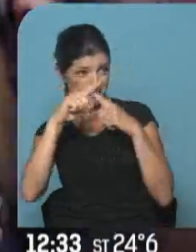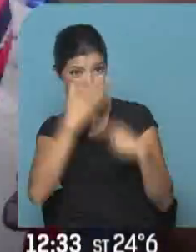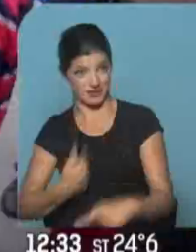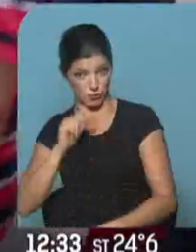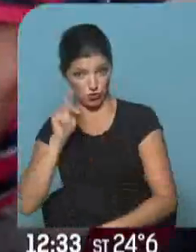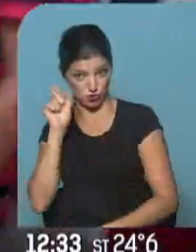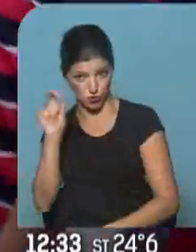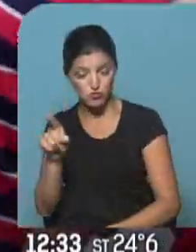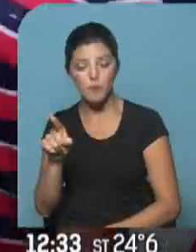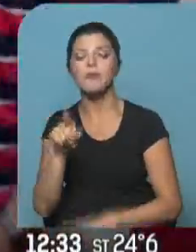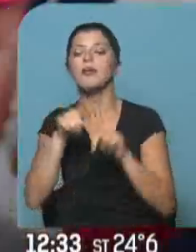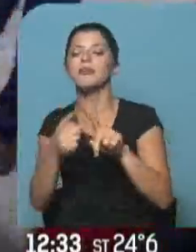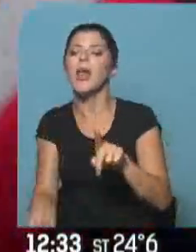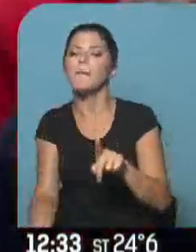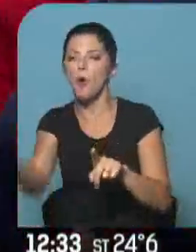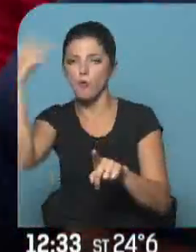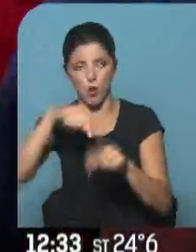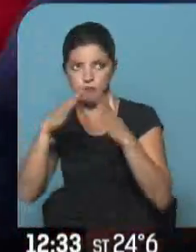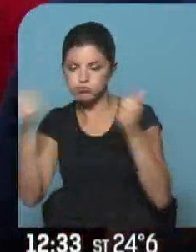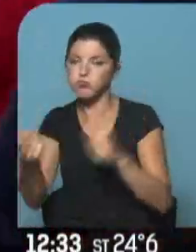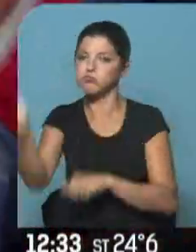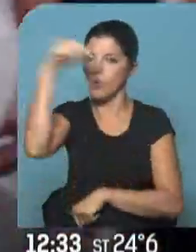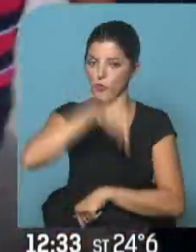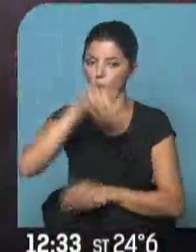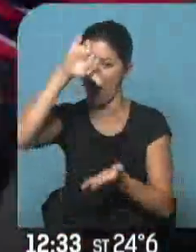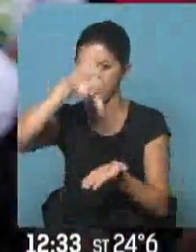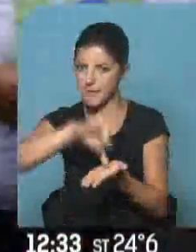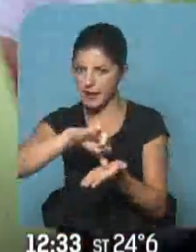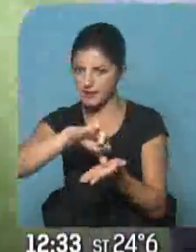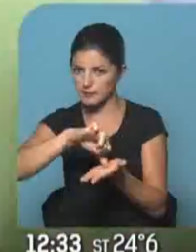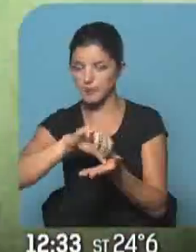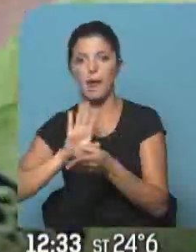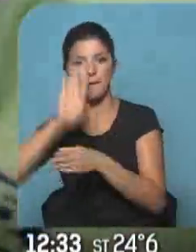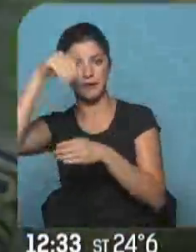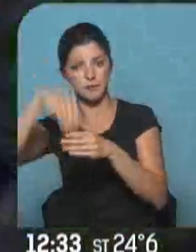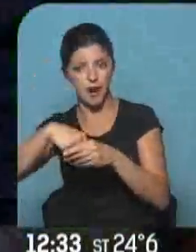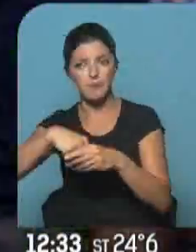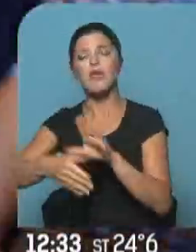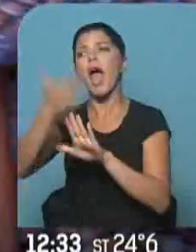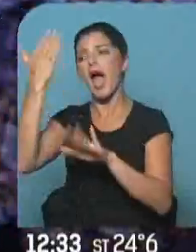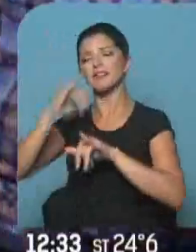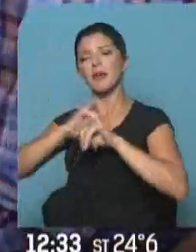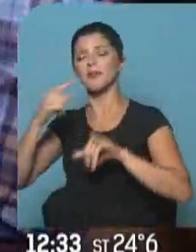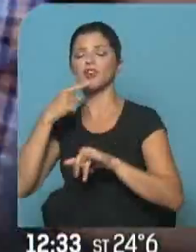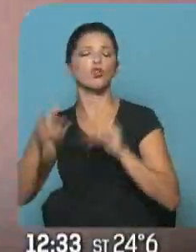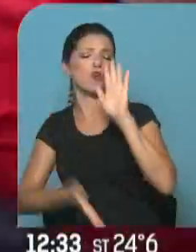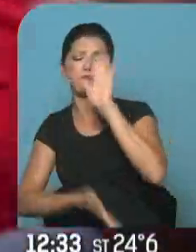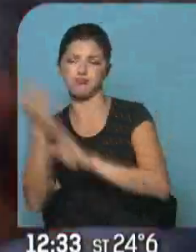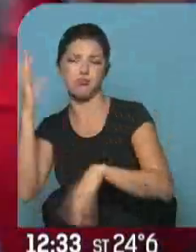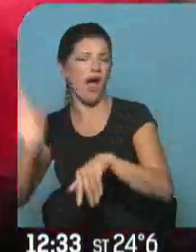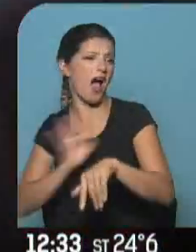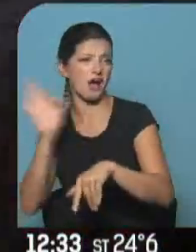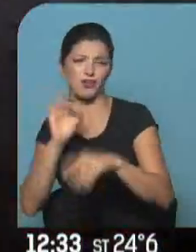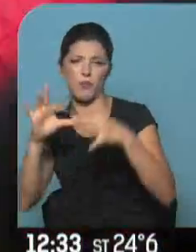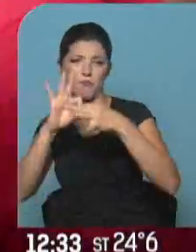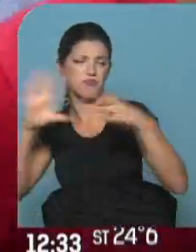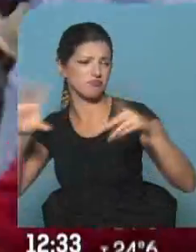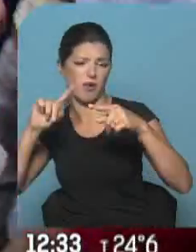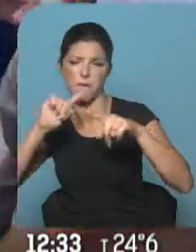vuelta para participar de la convención anual de su partido, a pesar de haber prometido durante la campaña retirarse por varios años de la